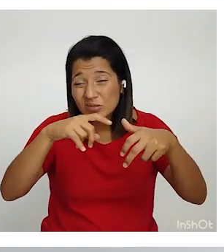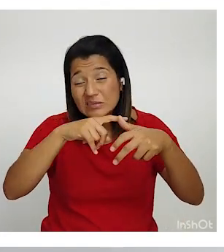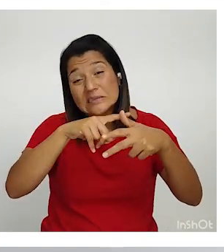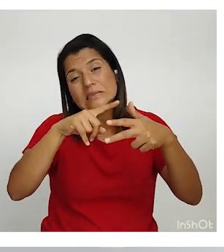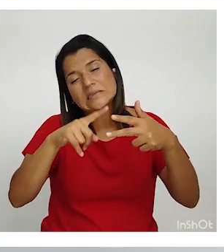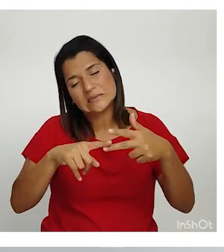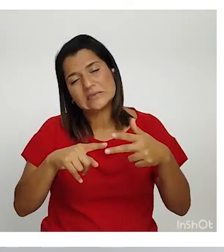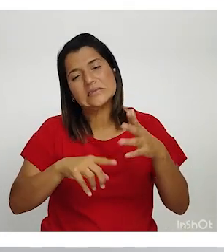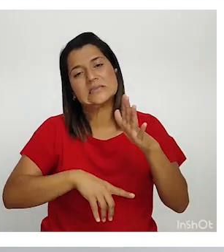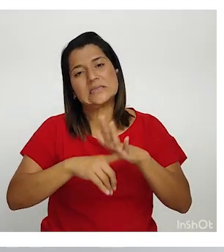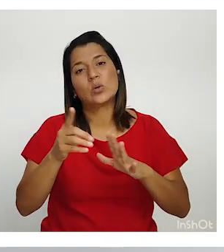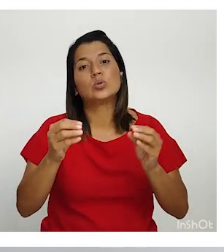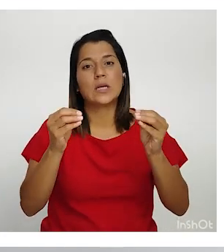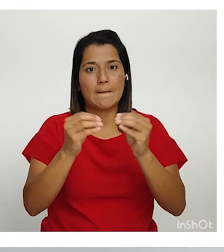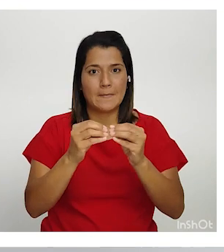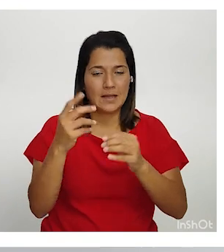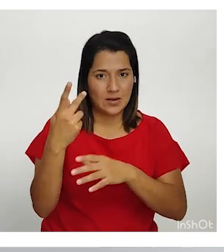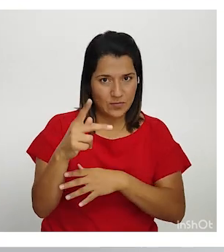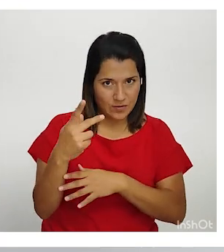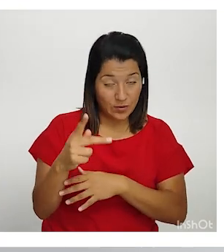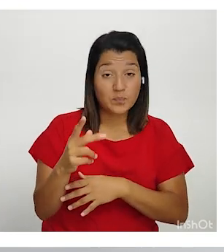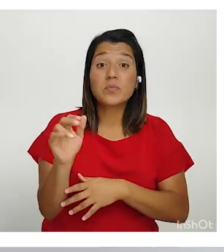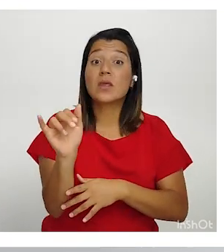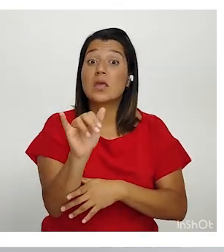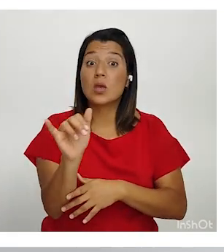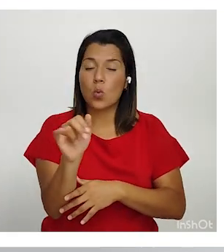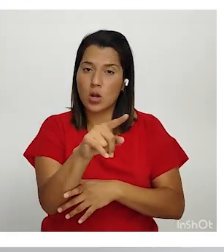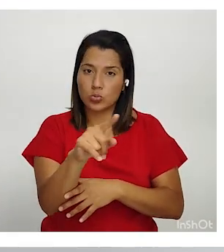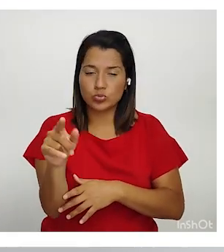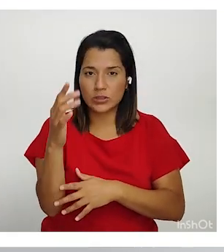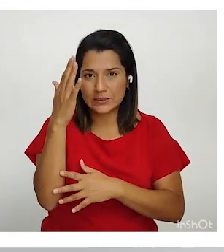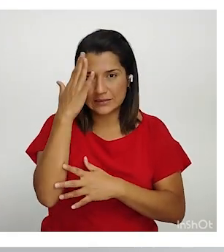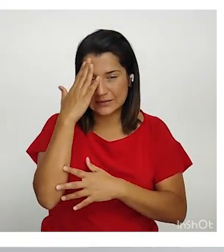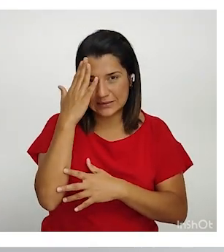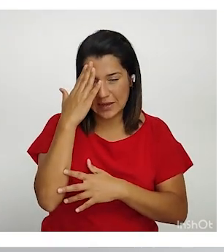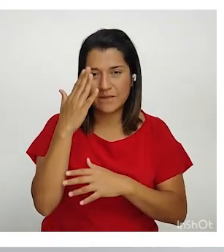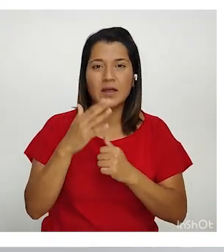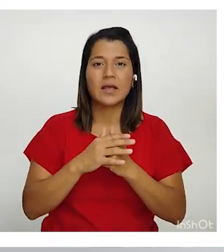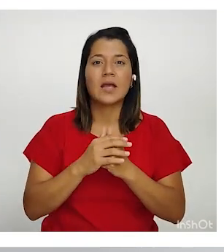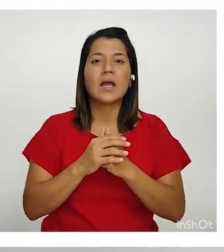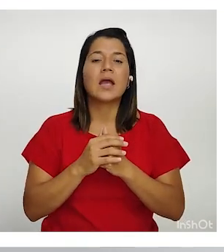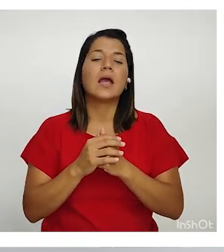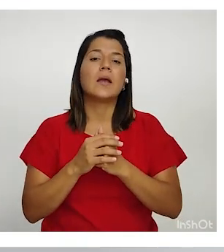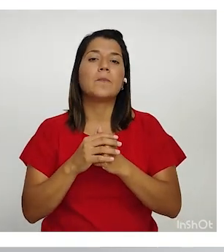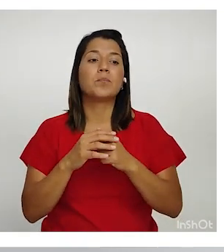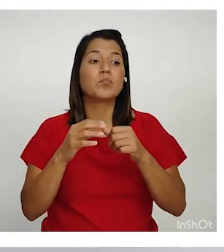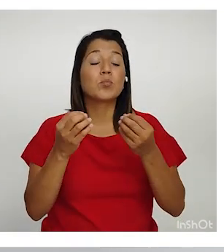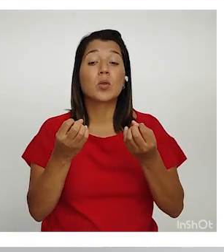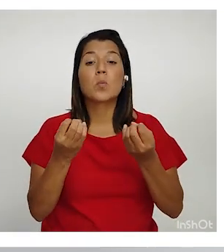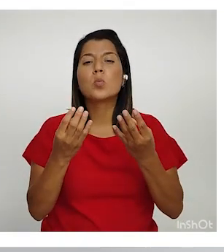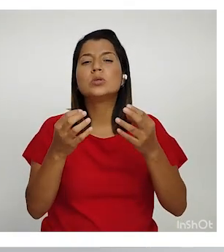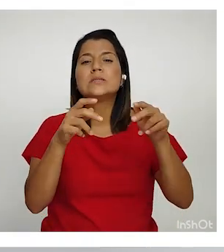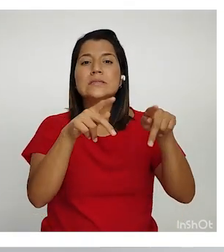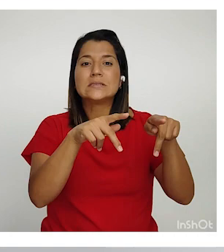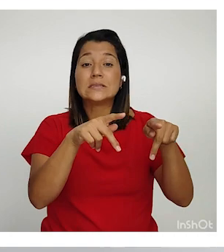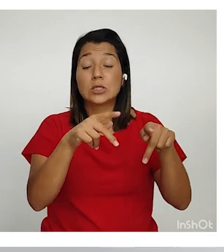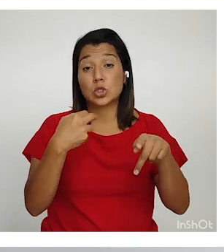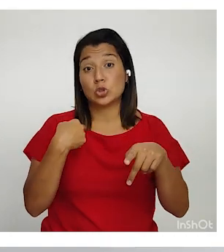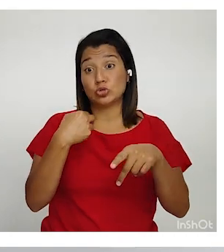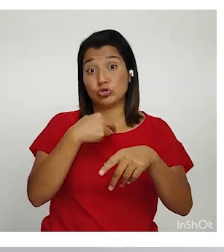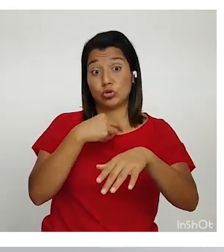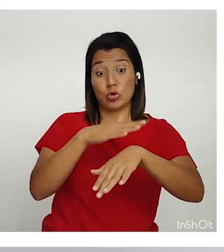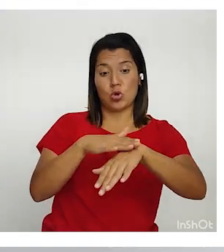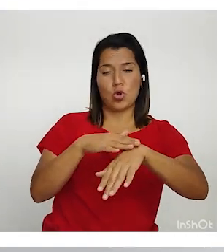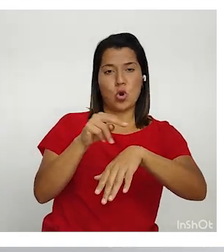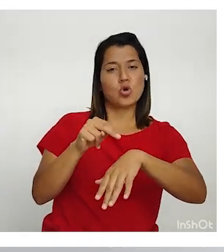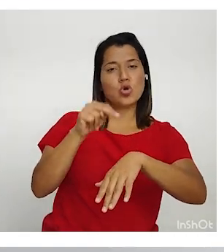a los criaderos. También tener presente el paso migratorio de las poblaciones, ¿verdad? Nosotros en la zona